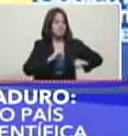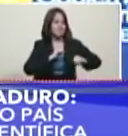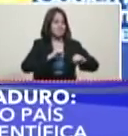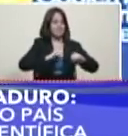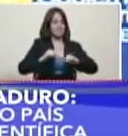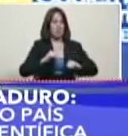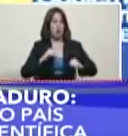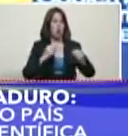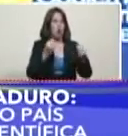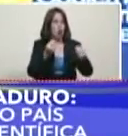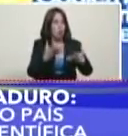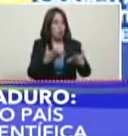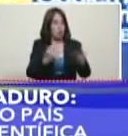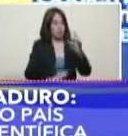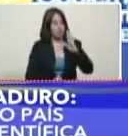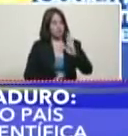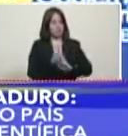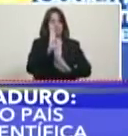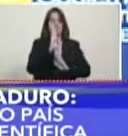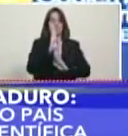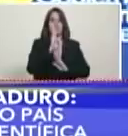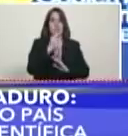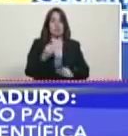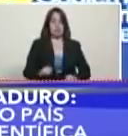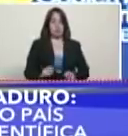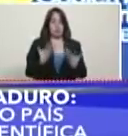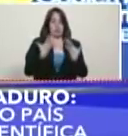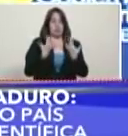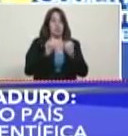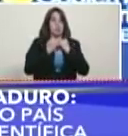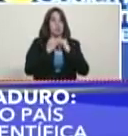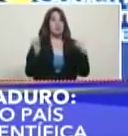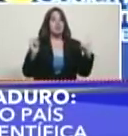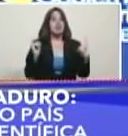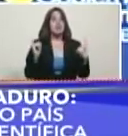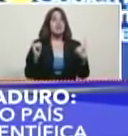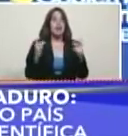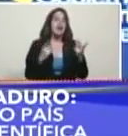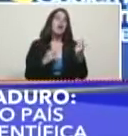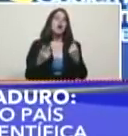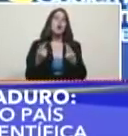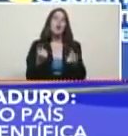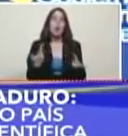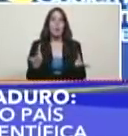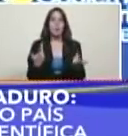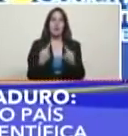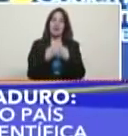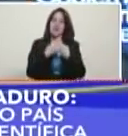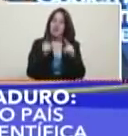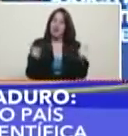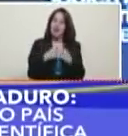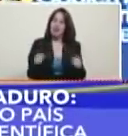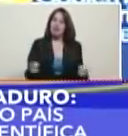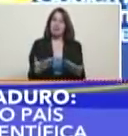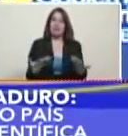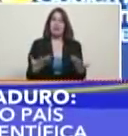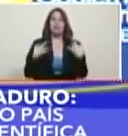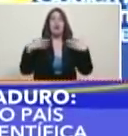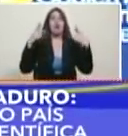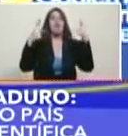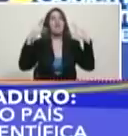por el proceso que lleva por dentro, que es la independencia económica, la diversificación económica, por